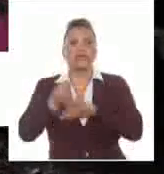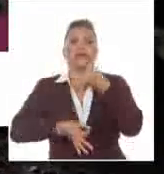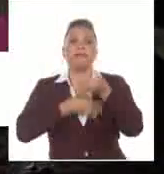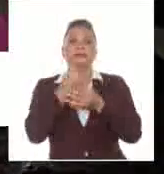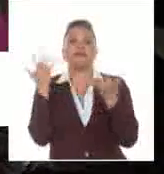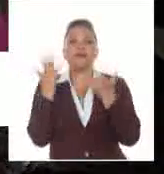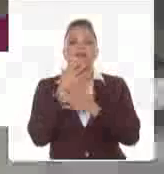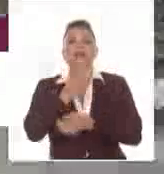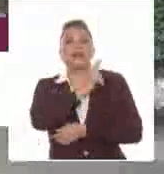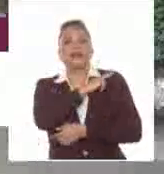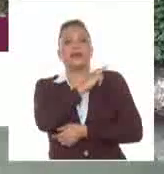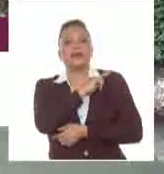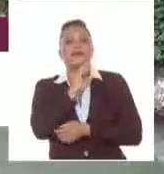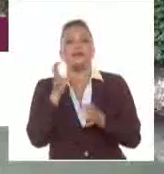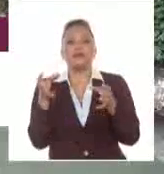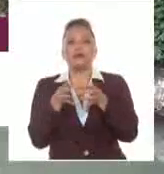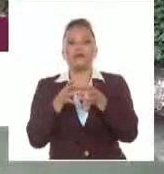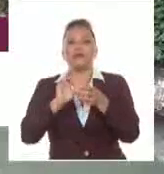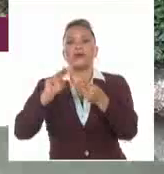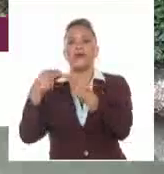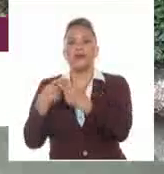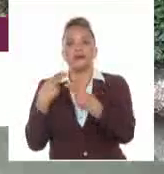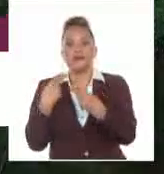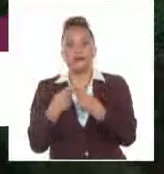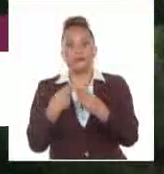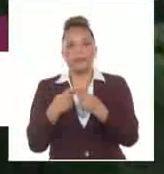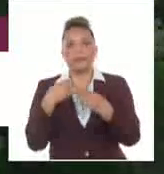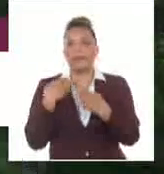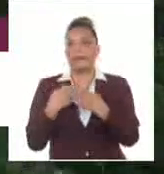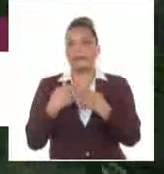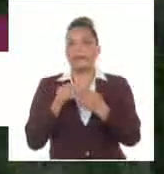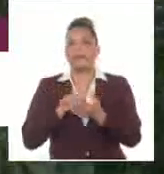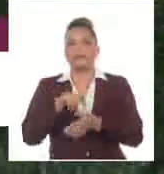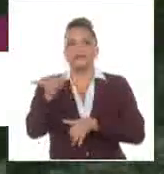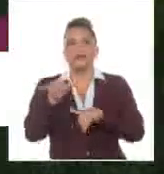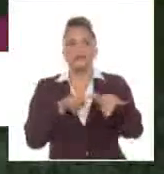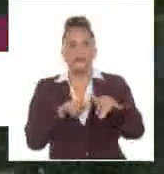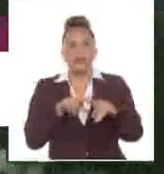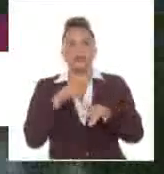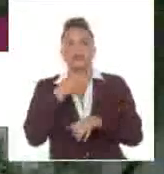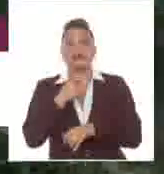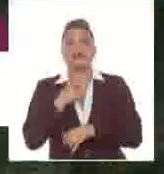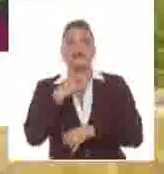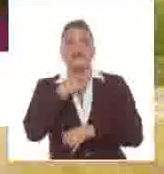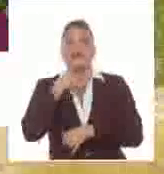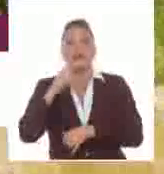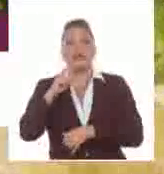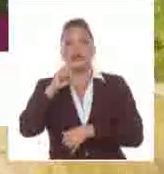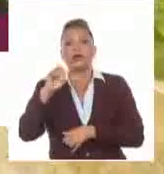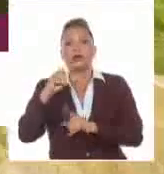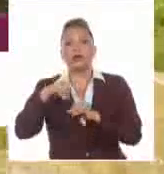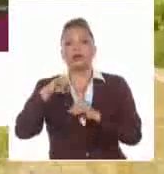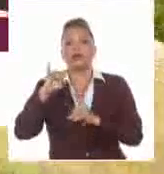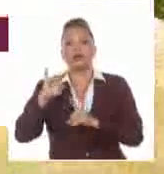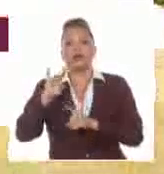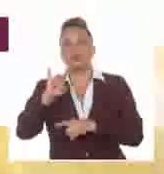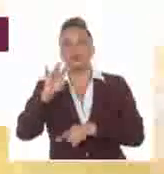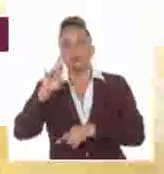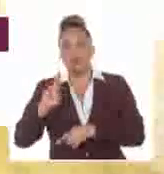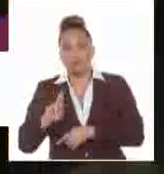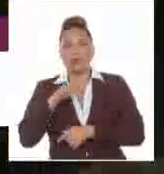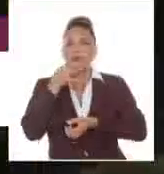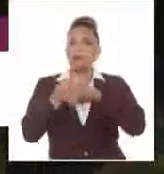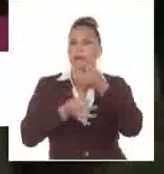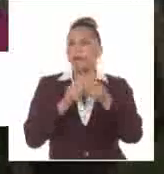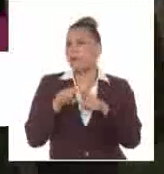de Grupo de Eventos Incentivos de la agencia de viajes Ecotour, Longino Frankis, al argumentar el por qué